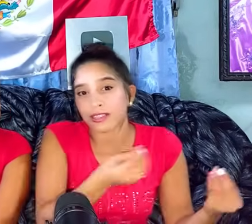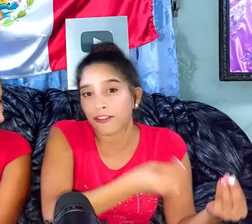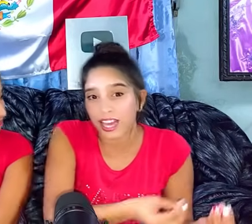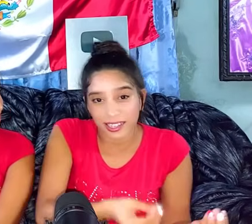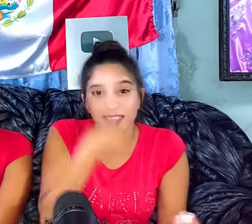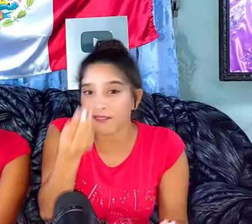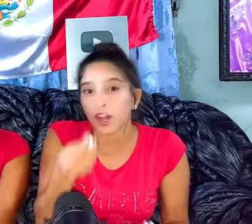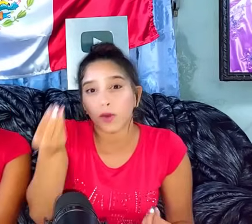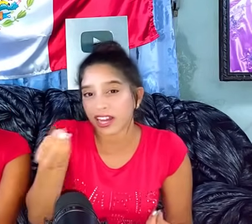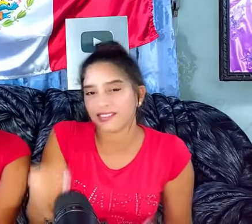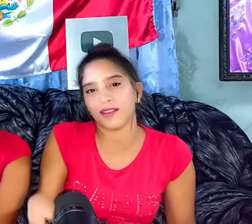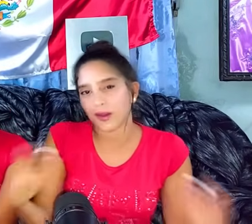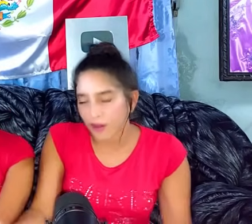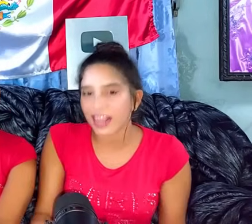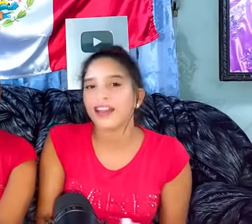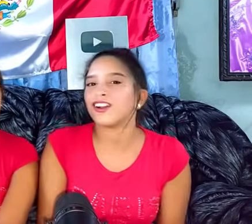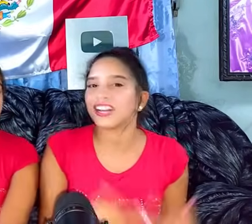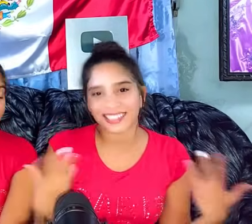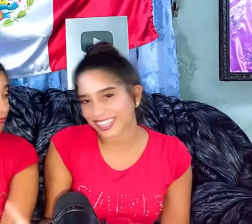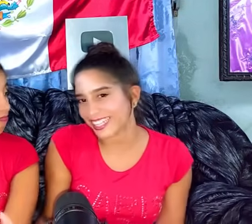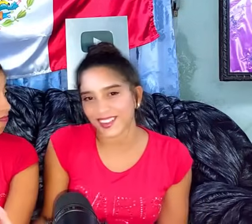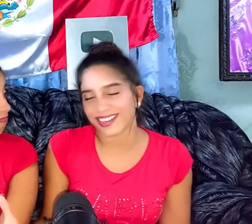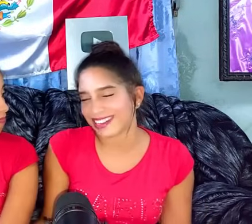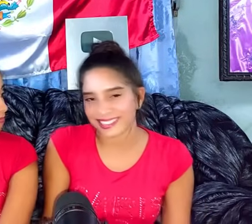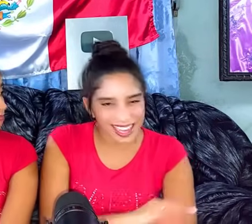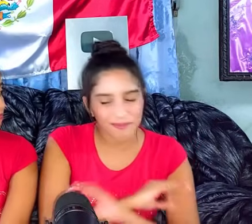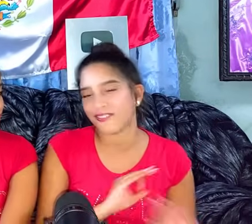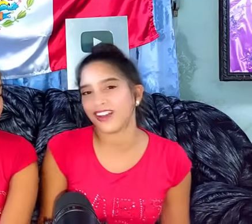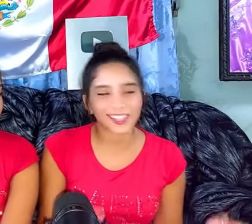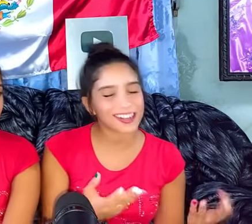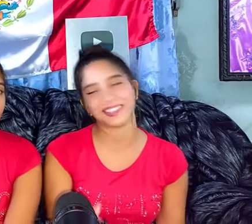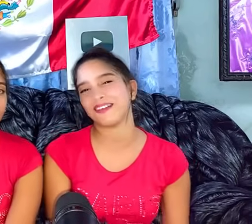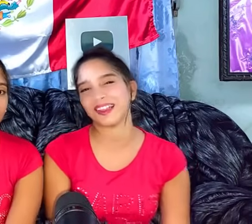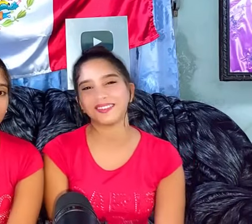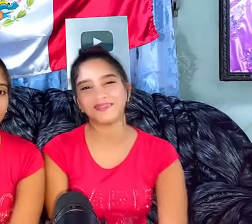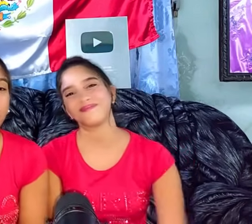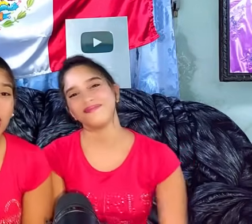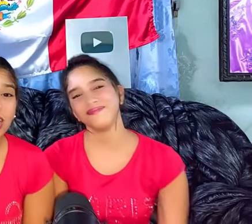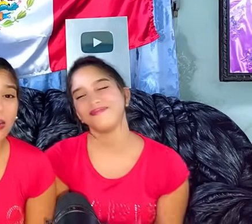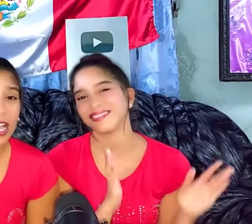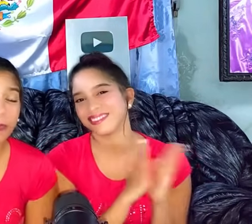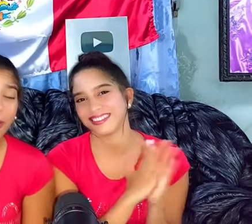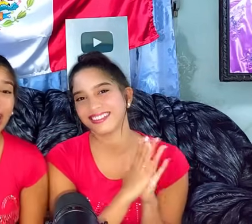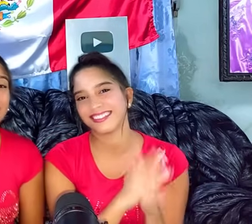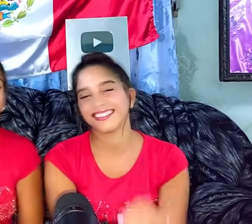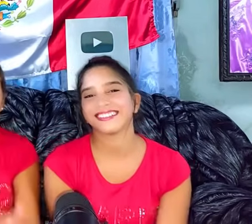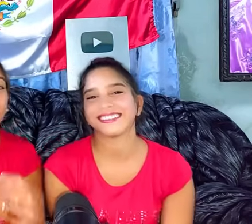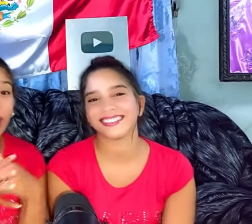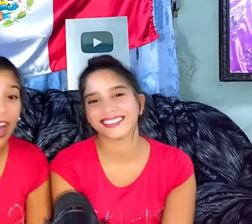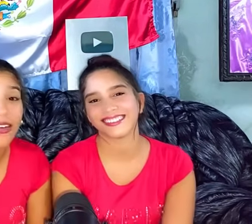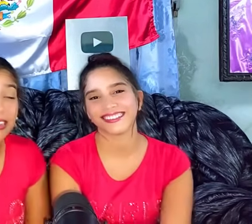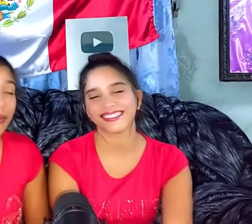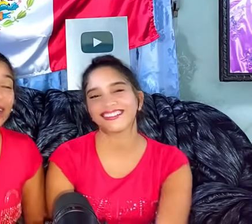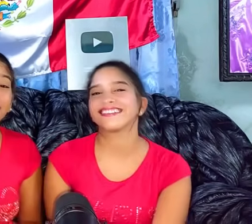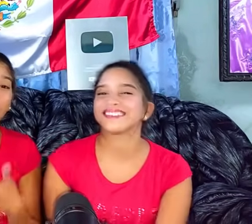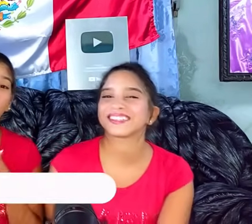si algo está bien, saben que lo pueden hacer mejor, y es lo que están tratando de hacer. Así que perfecto este video. Bueno, mis corazones, esperemos que haya sido de su